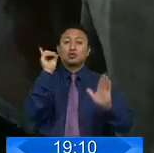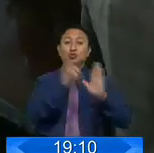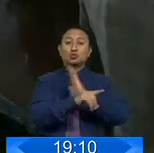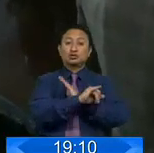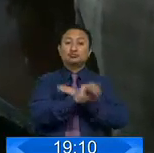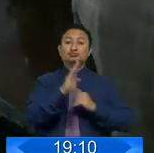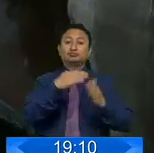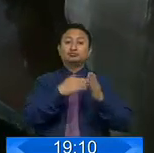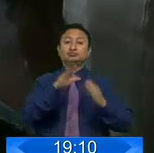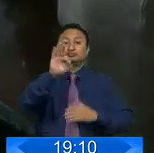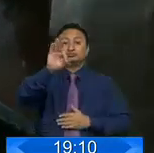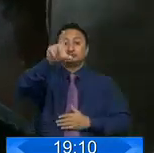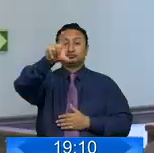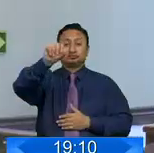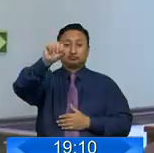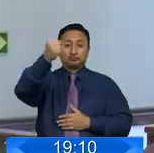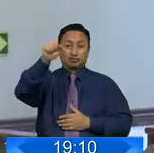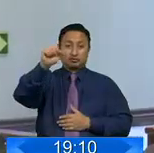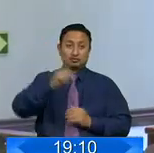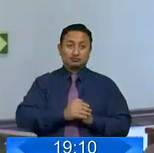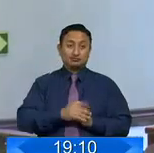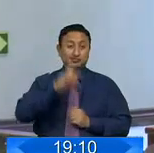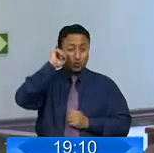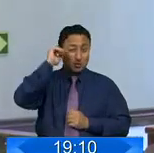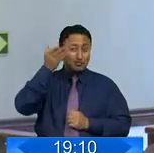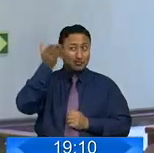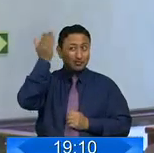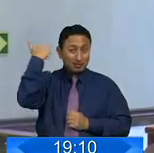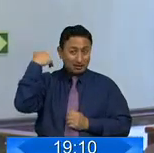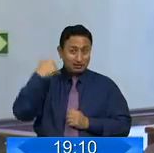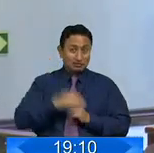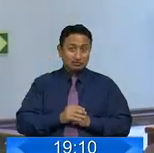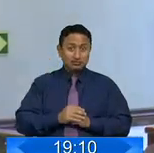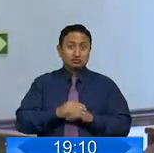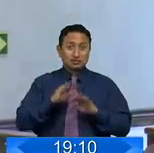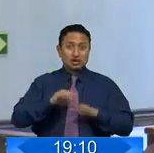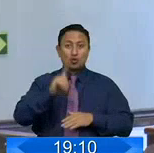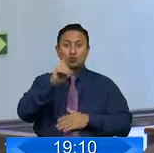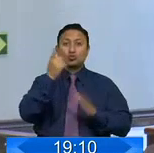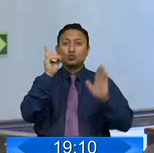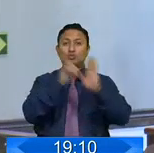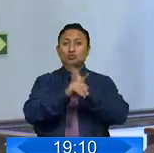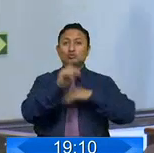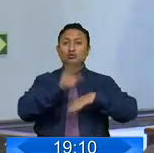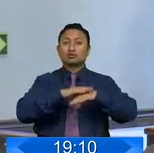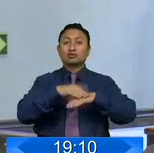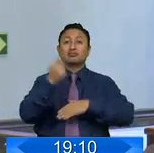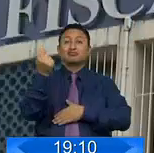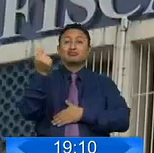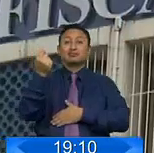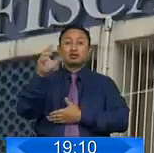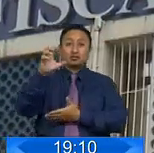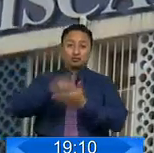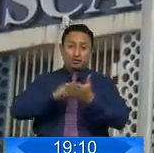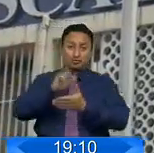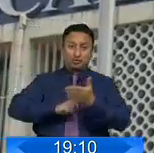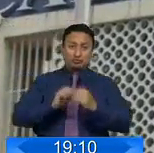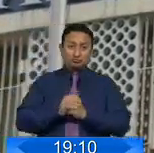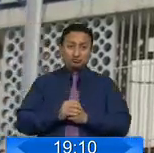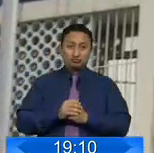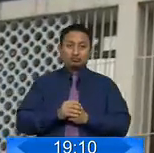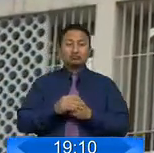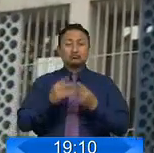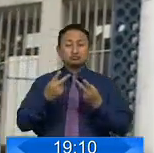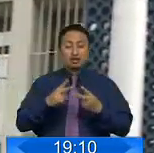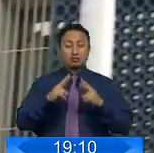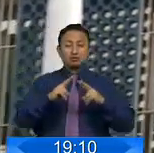del legislador Fernando Flores. Recordemos que hace varios meses se presentó una por un supuesto cobro de diezmos que también lo investiga la Fiscalía